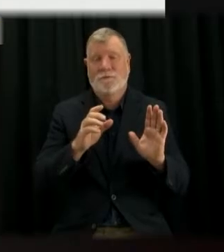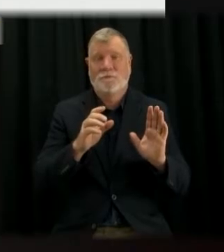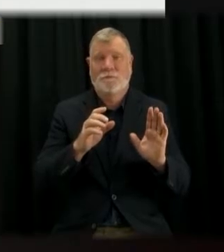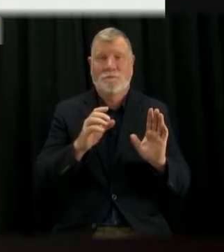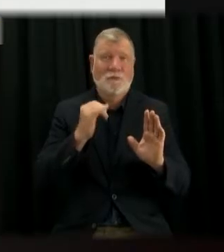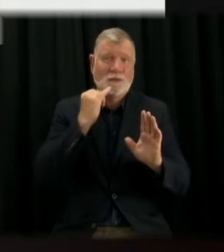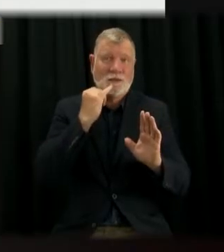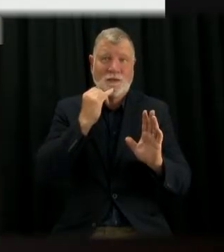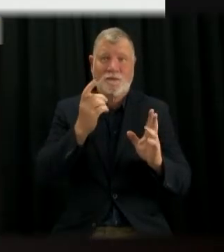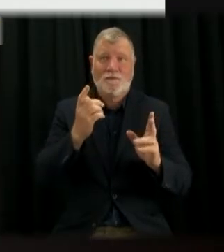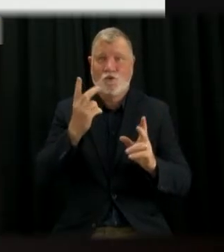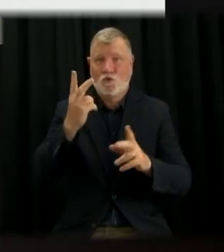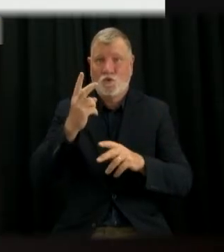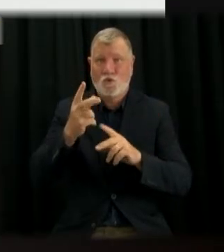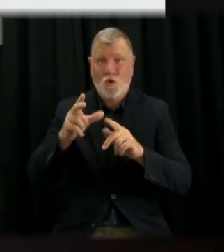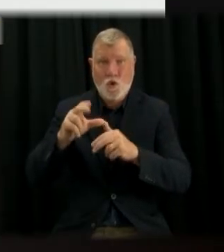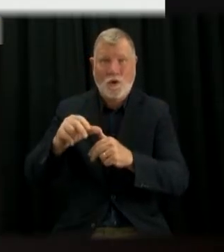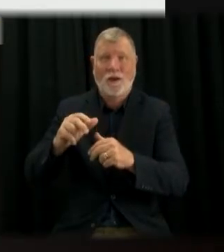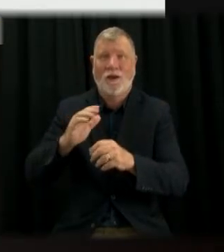obviamente,